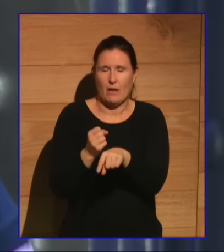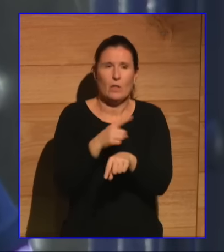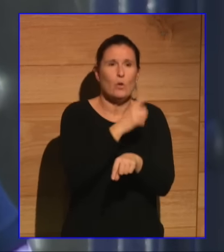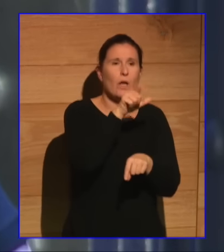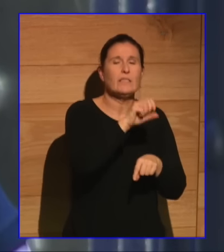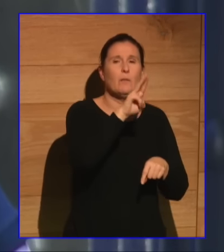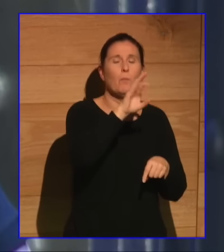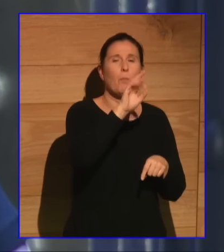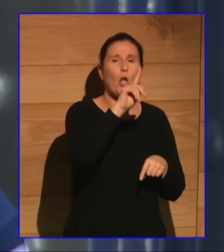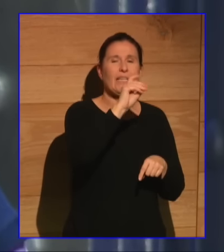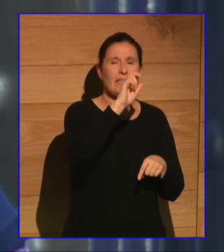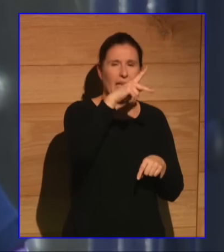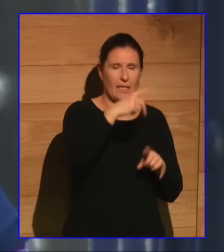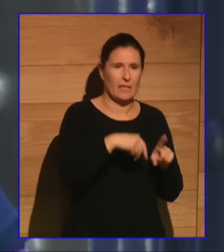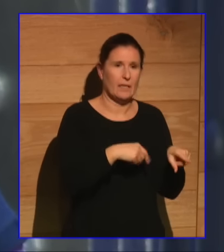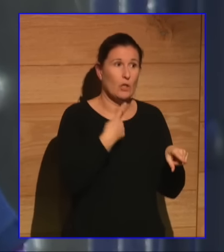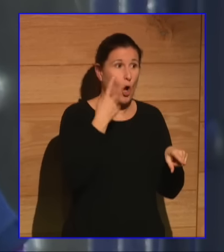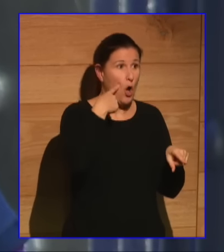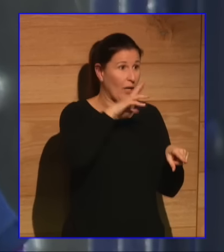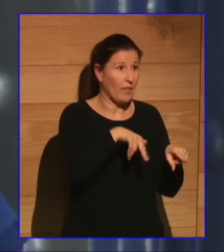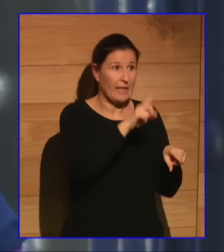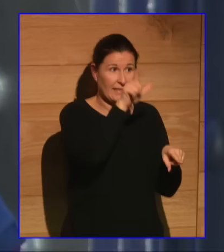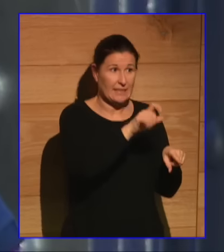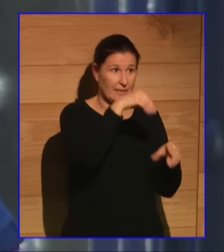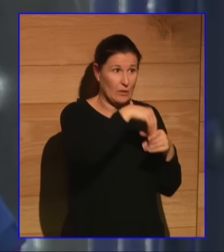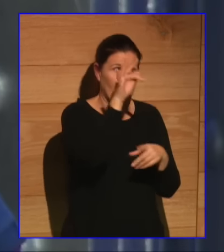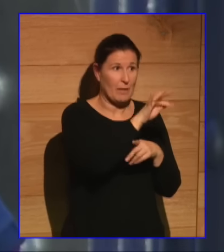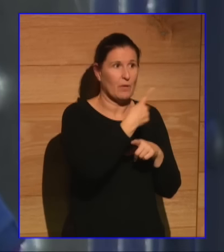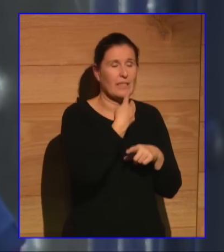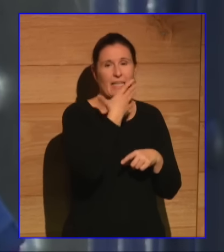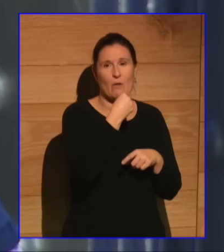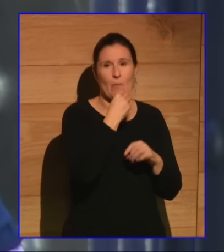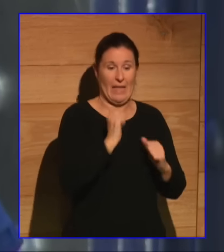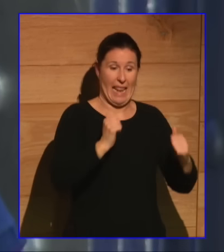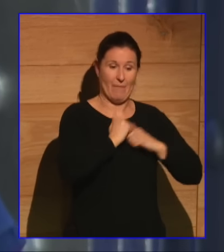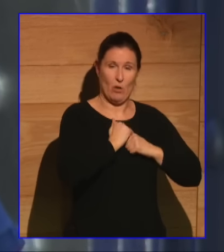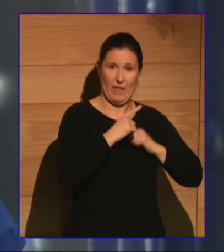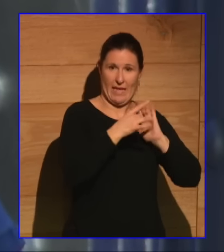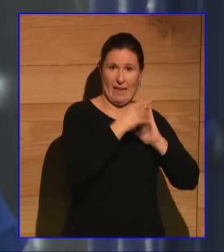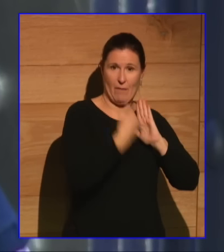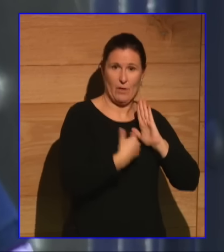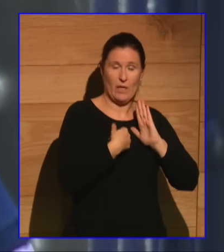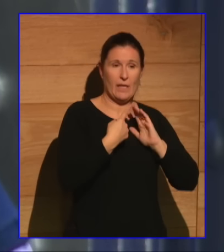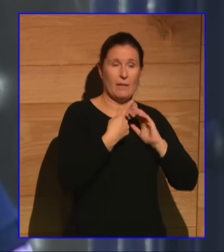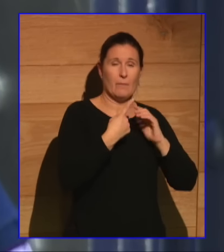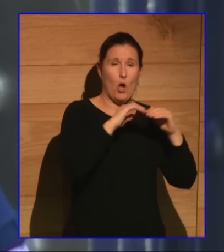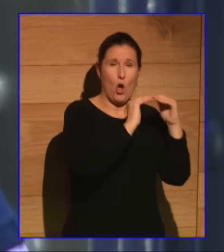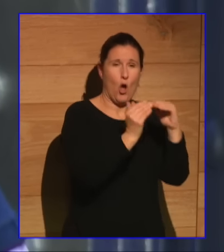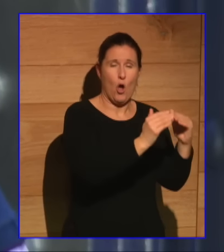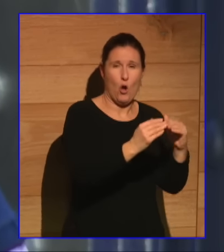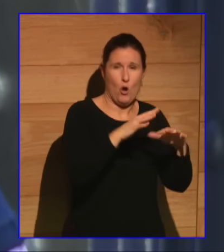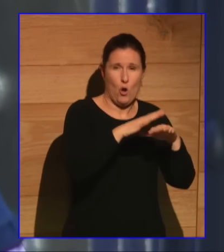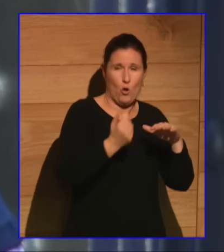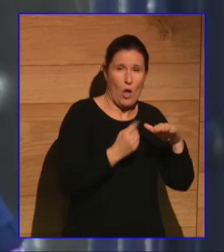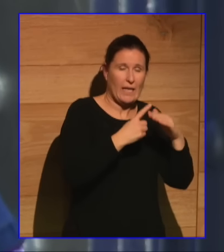Poldek. Lo reconoceréis en la película porque es el que tiene el guapo del abrigo bueno que se intenta escapar por las cloacas. El que